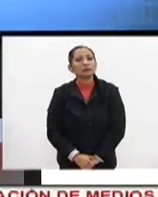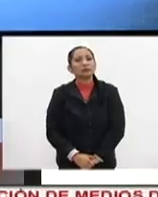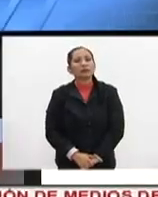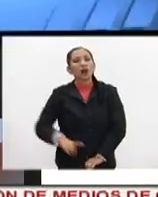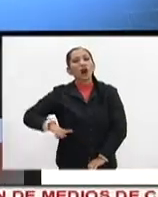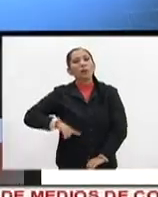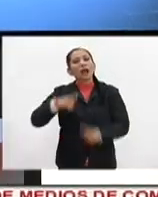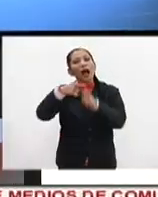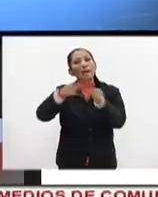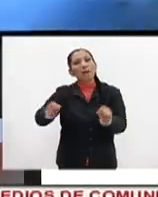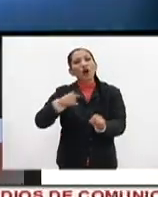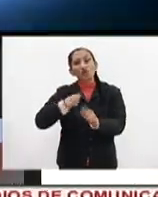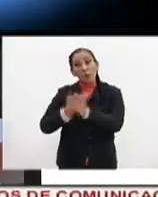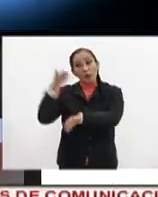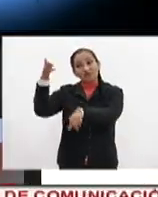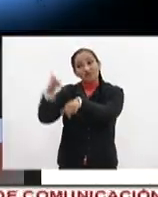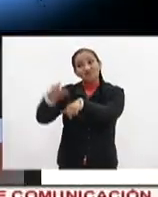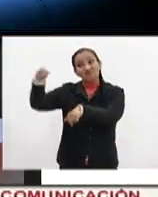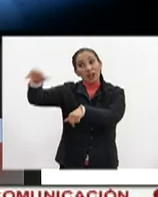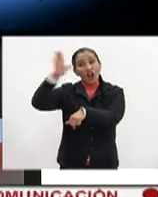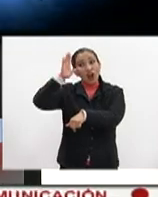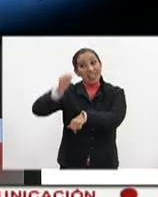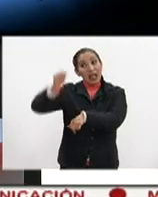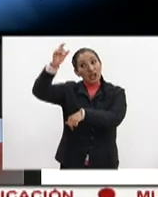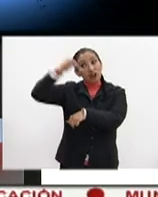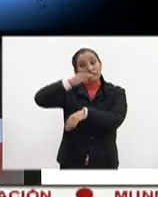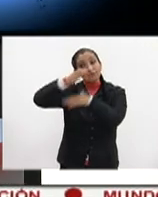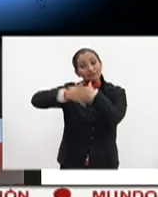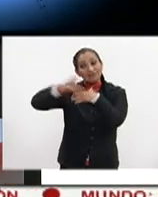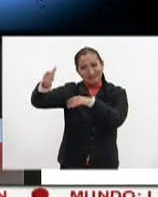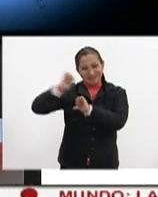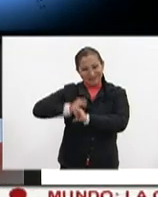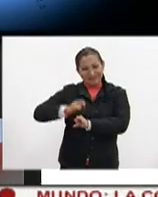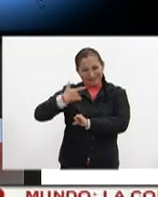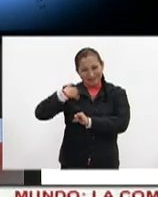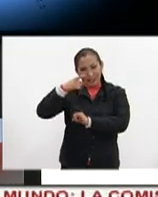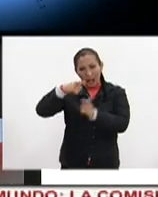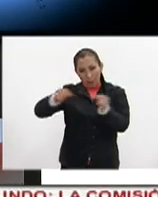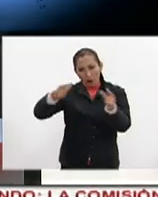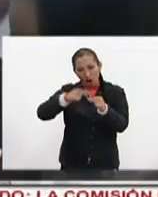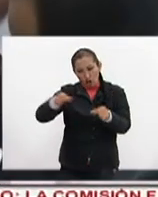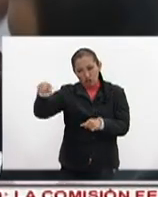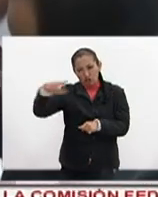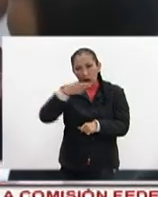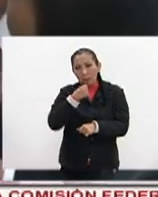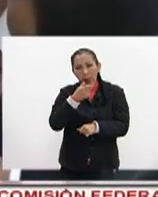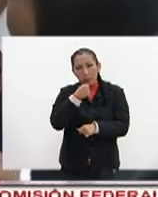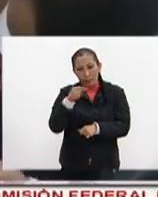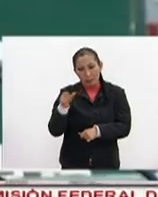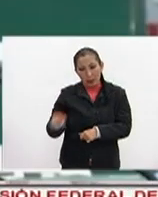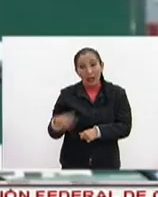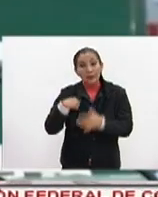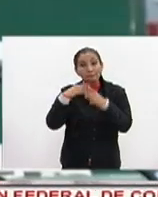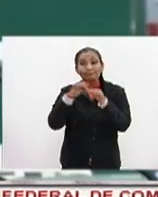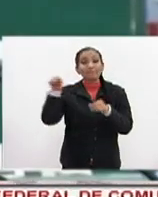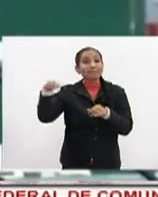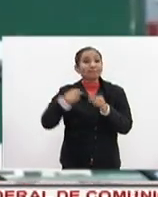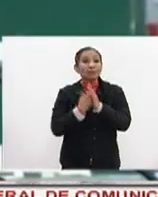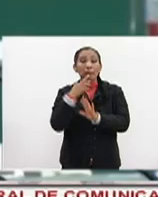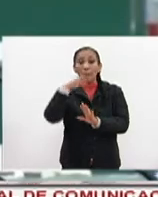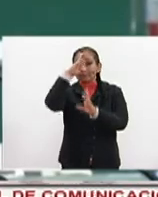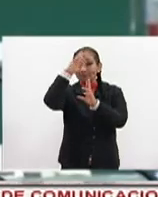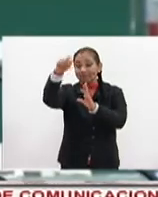El gobierno de Japón impuso nuevas sanciones a Corea del Norte. El portavoz del gobierno japonés, Yoshihide Suga, explicó que las